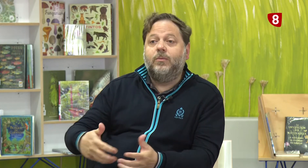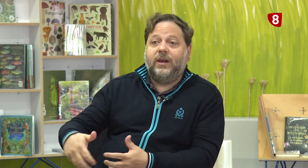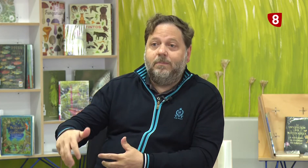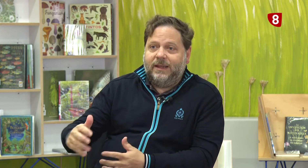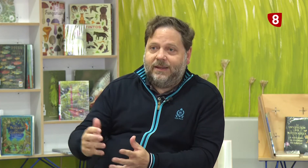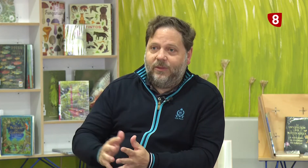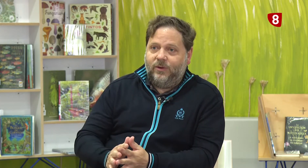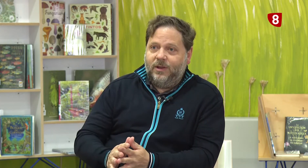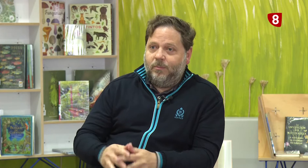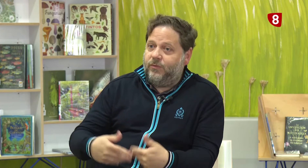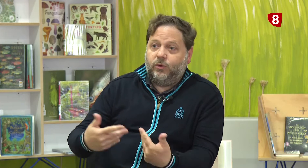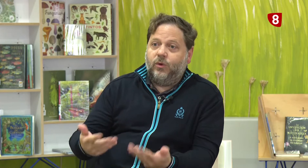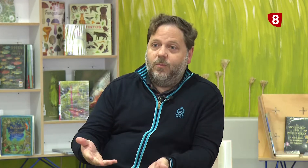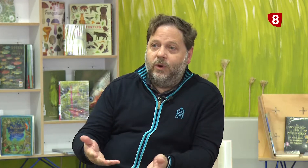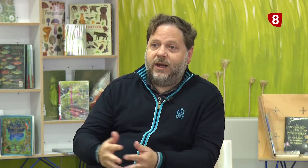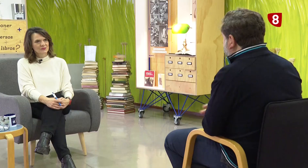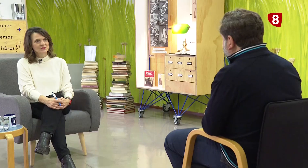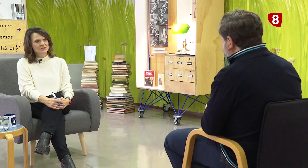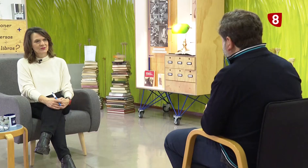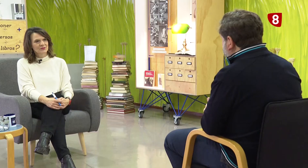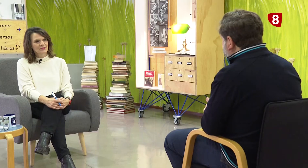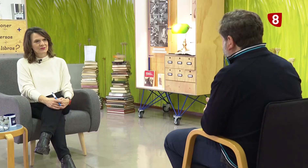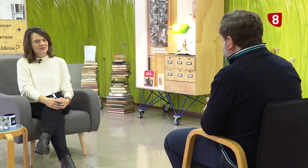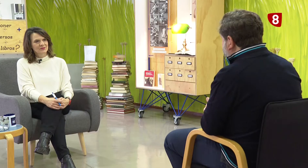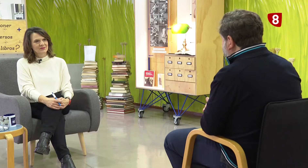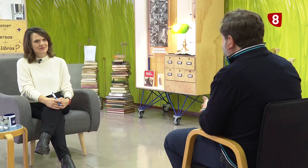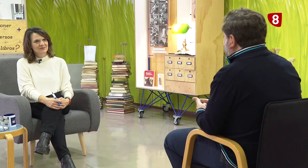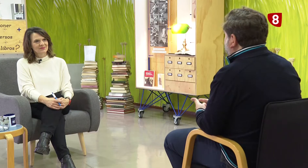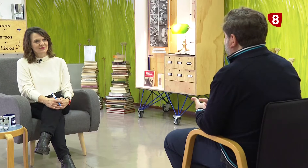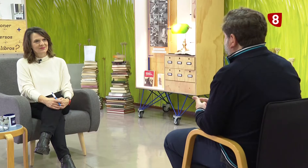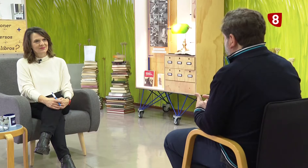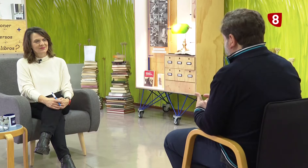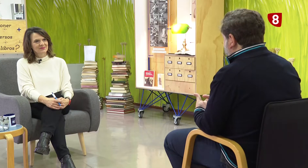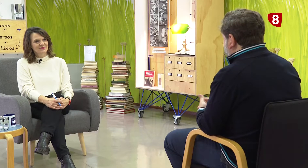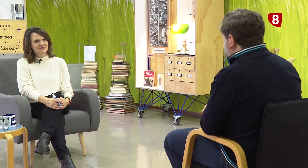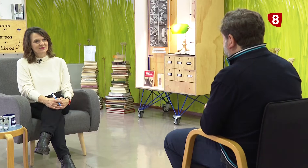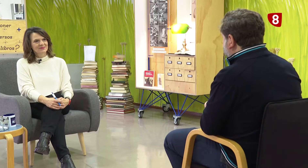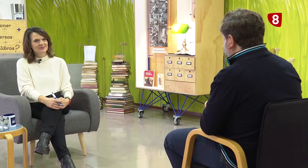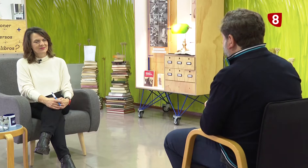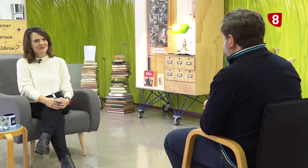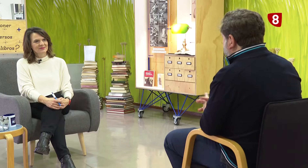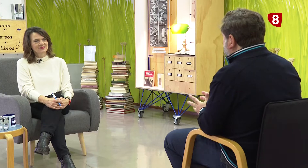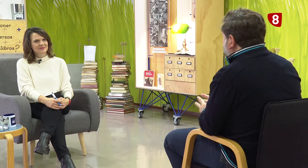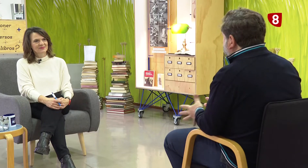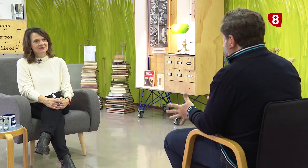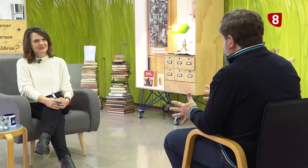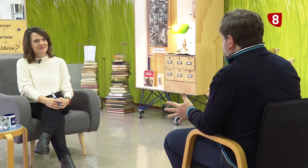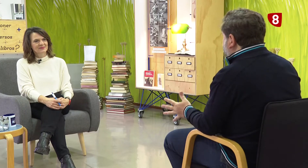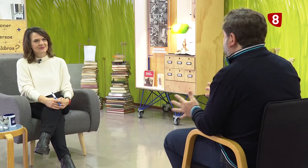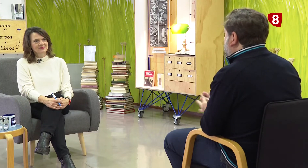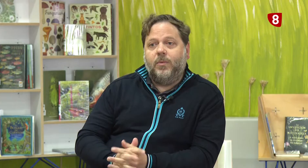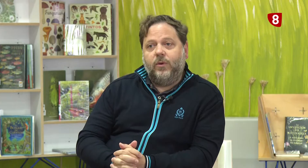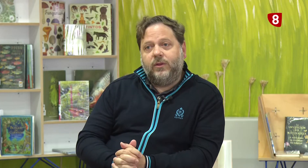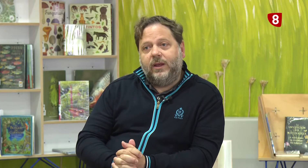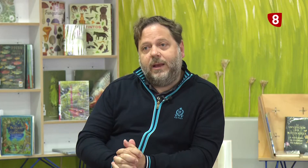de medidas, nos hemos reinventado, porque fue todo muy rápido y nos llegó todo demasiado rápido, inclusive para nosotros. Pero bueno, fuimos, yo